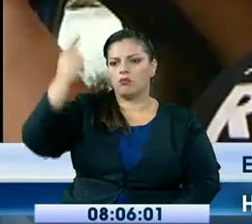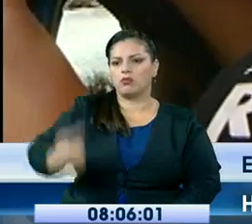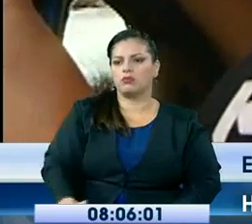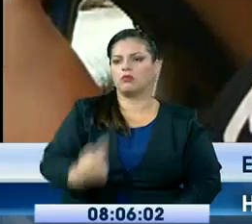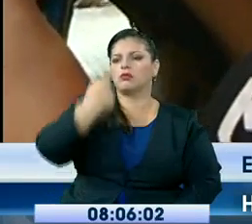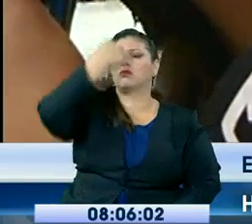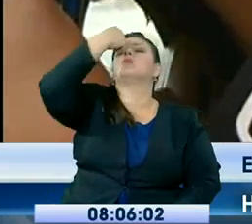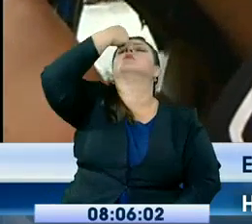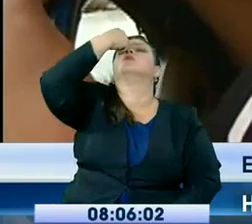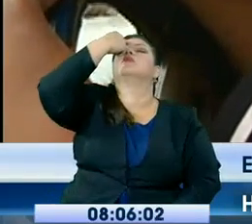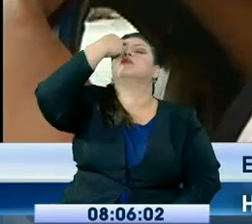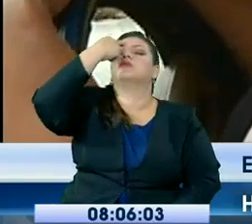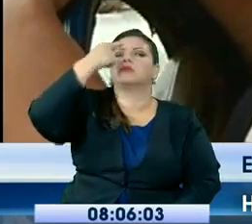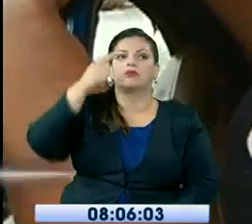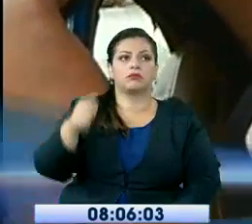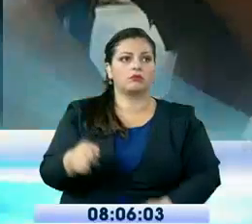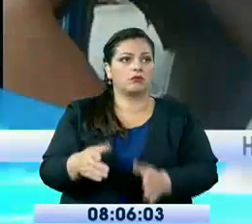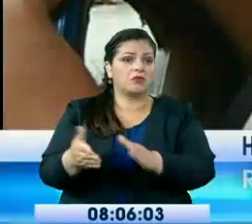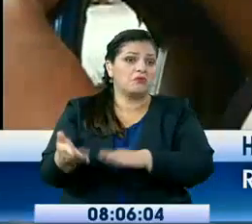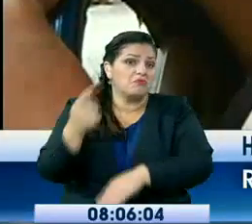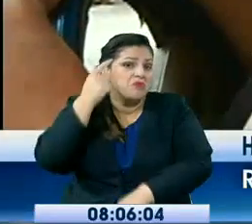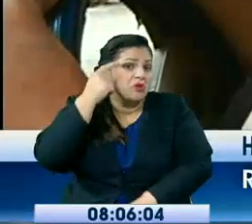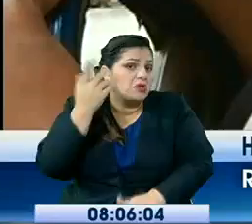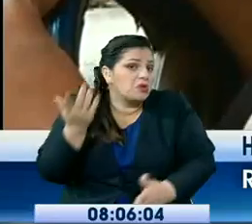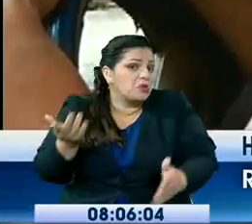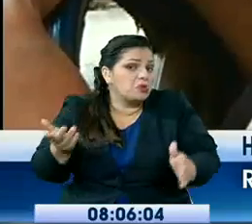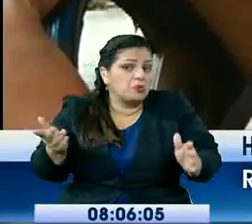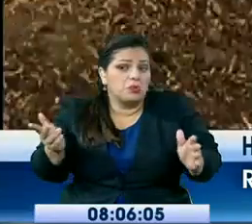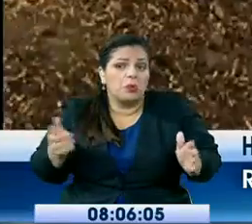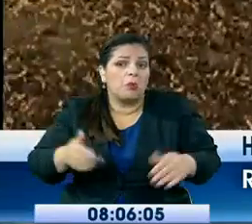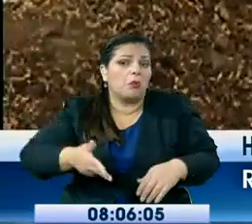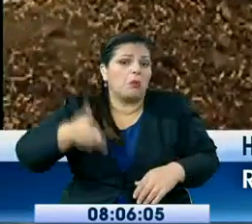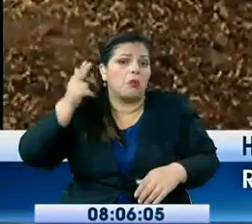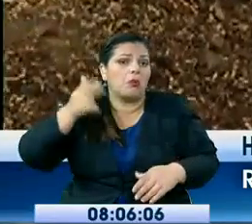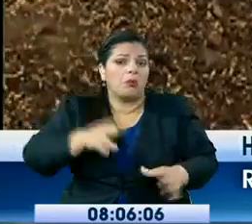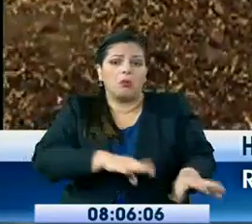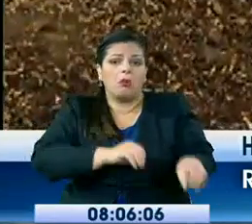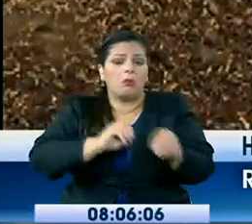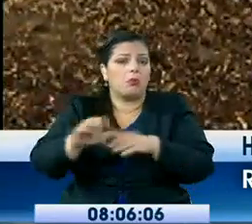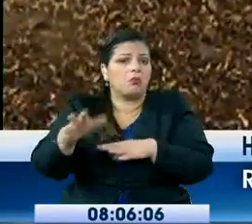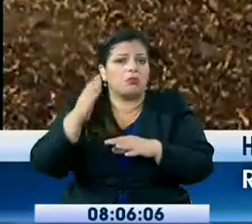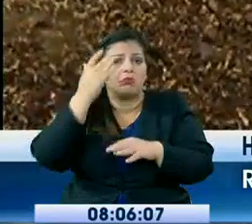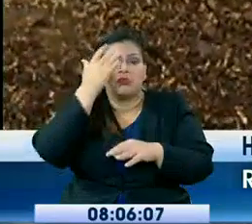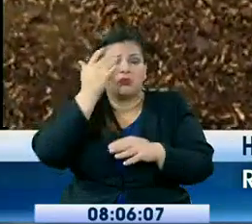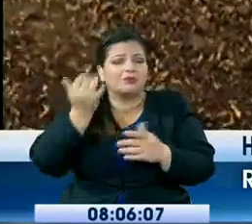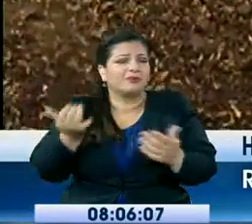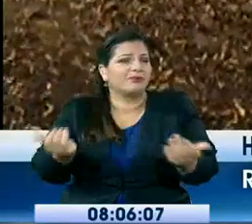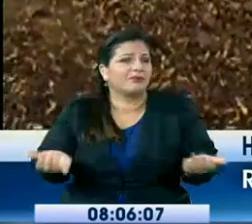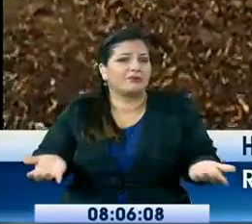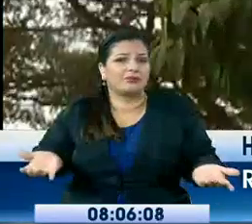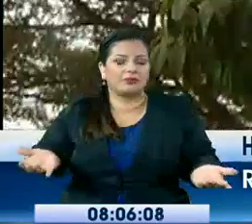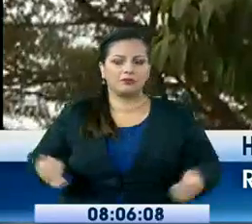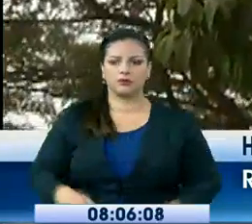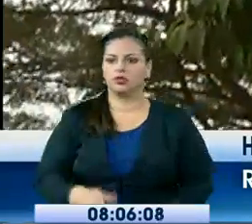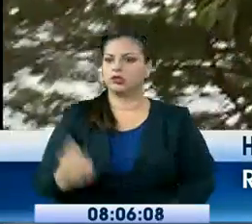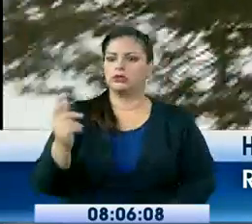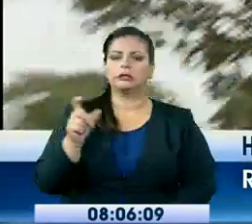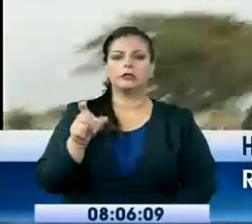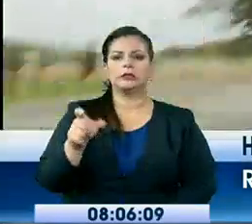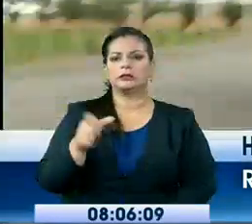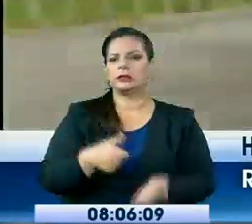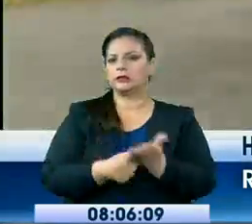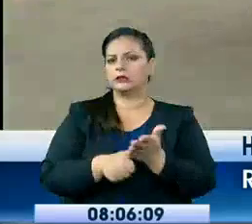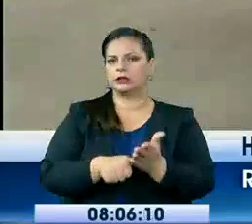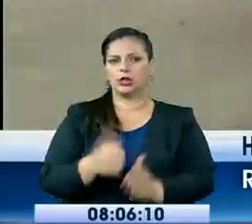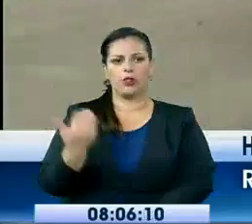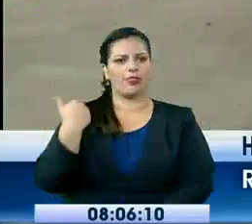Es que lo vienen a decir que será, pues porque será que lo han venido a dejar muerto por aquí. En la vestimenta del fallecido no habían documentos personales y se presume que